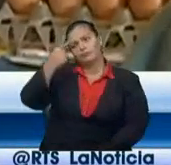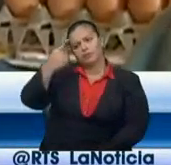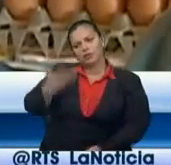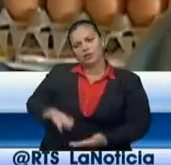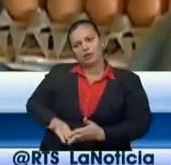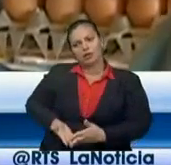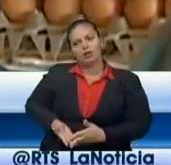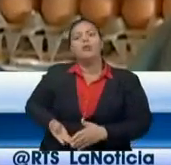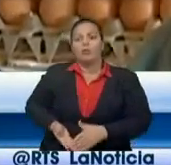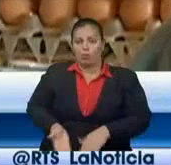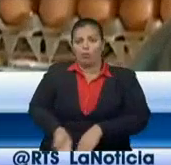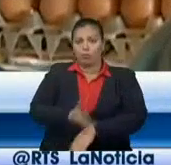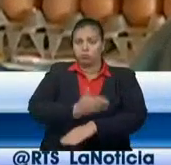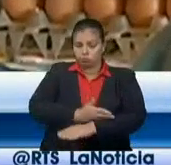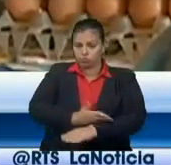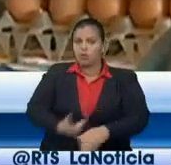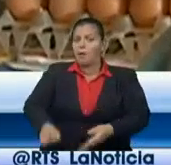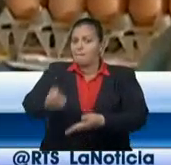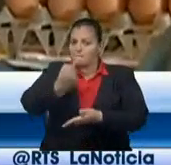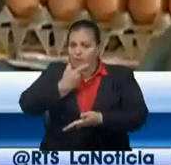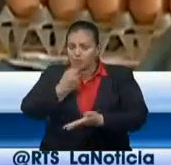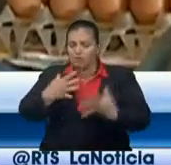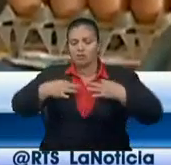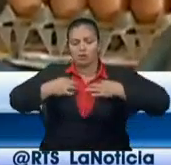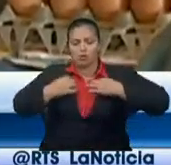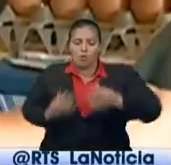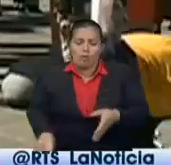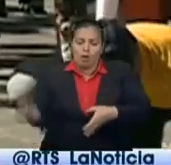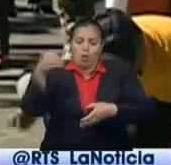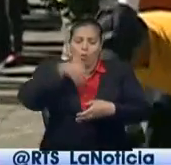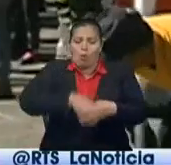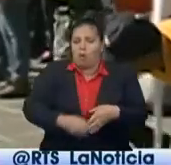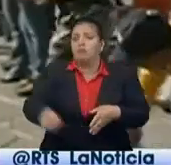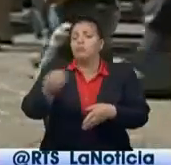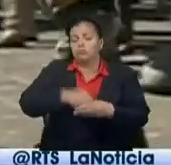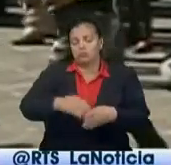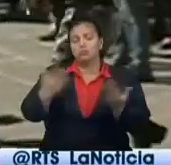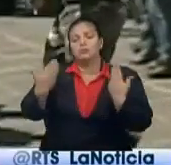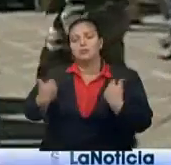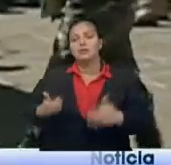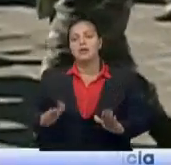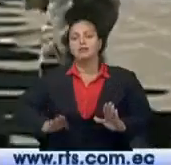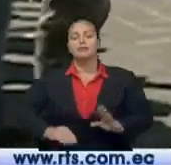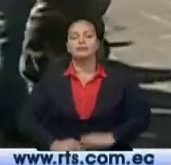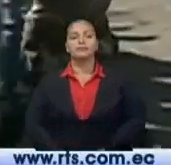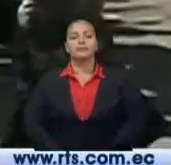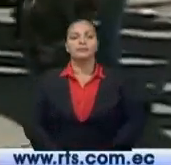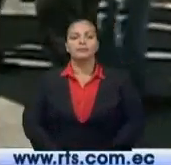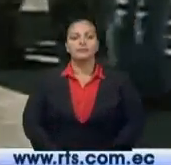y mis pastillas y lo que ocupo yo. Informó Héctor Romero.